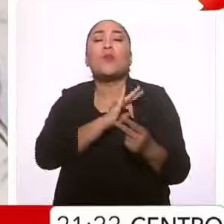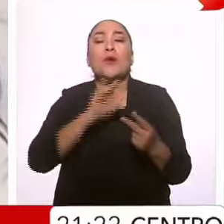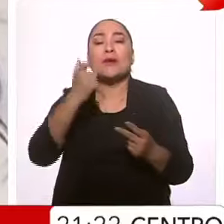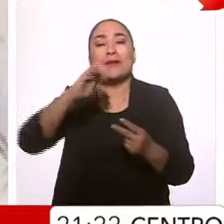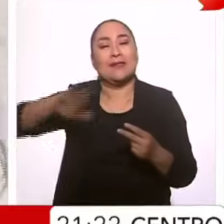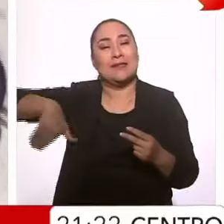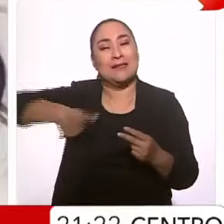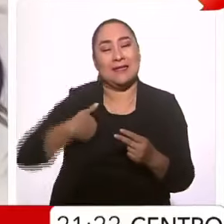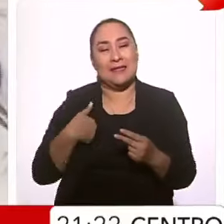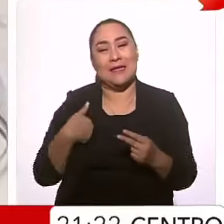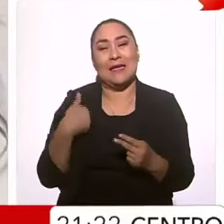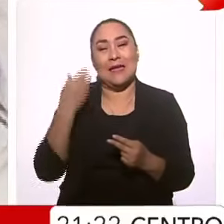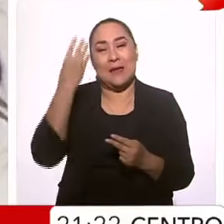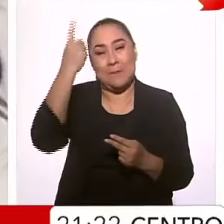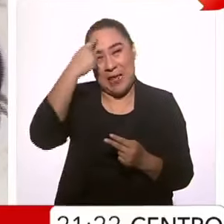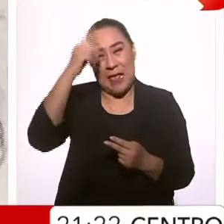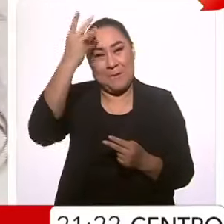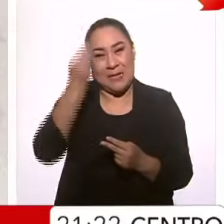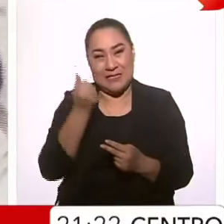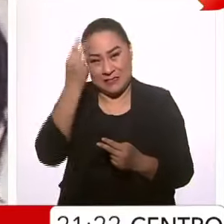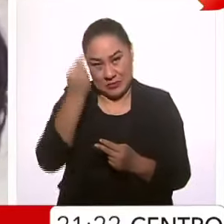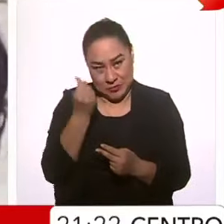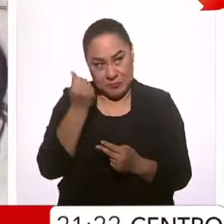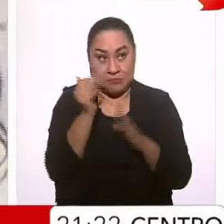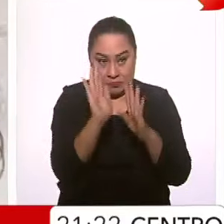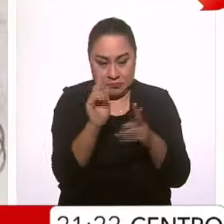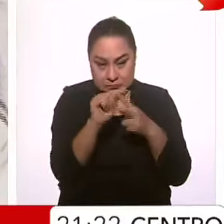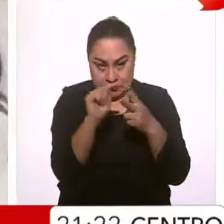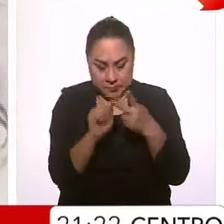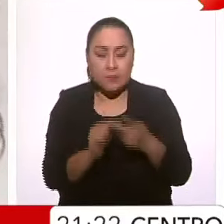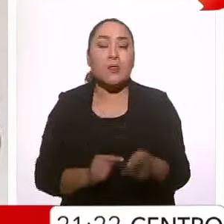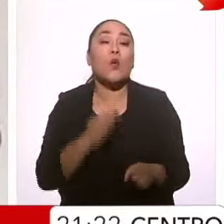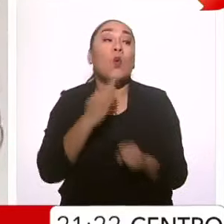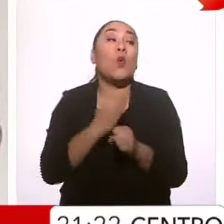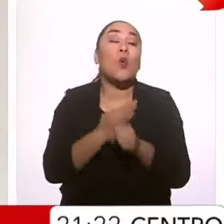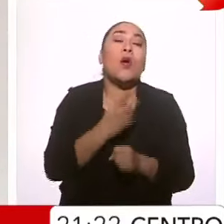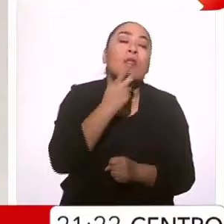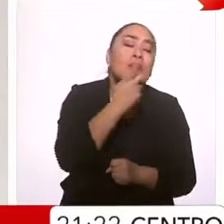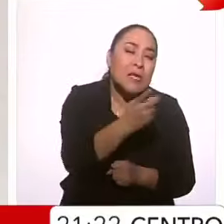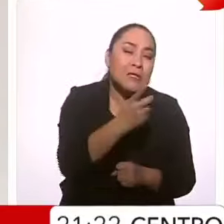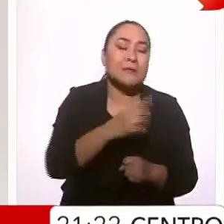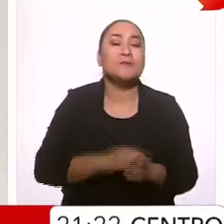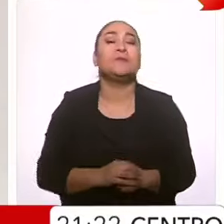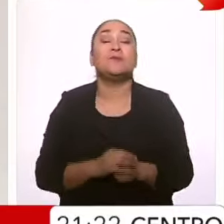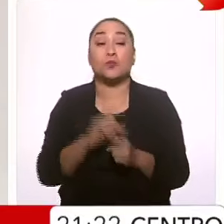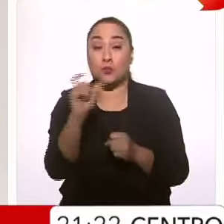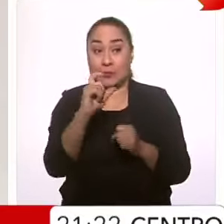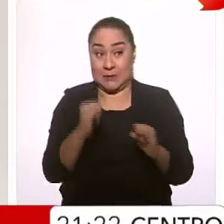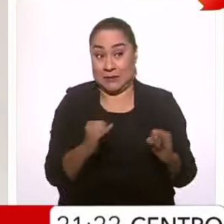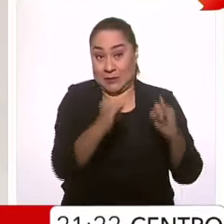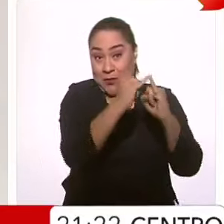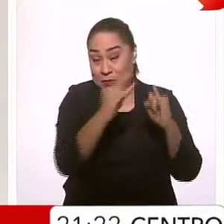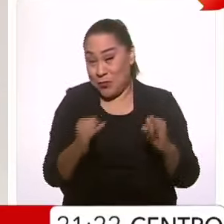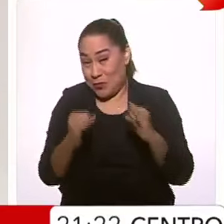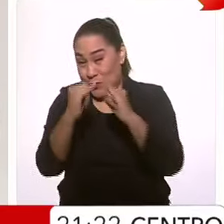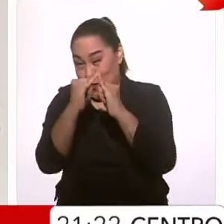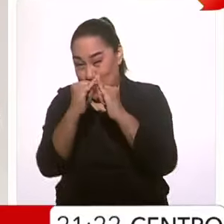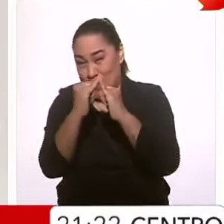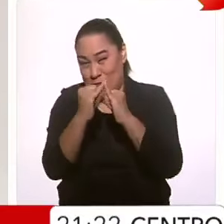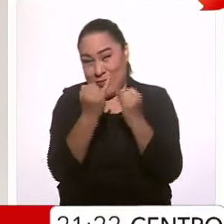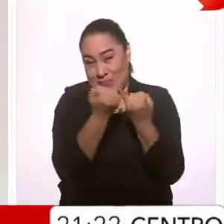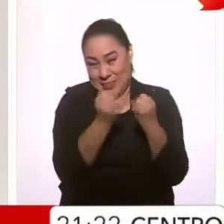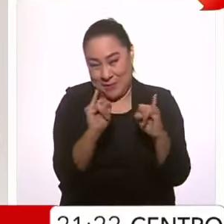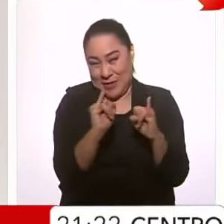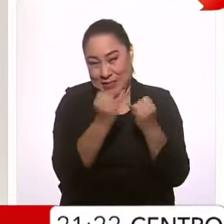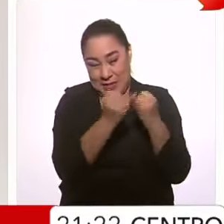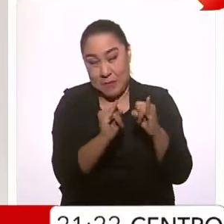que está sujeto a que pueda haber ahorros a partir de la desaparición de los órganos autónomos. Le haría 2 preguntas